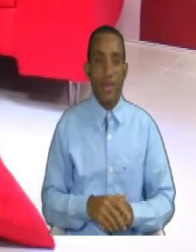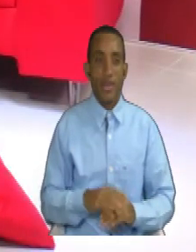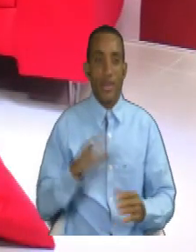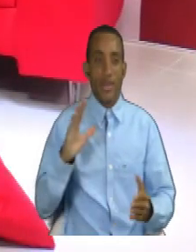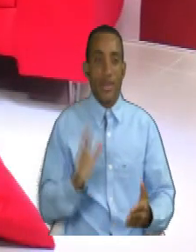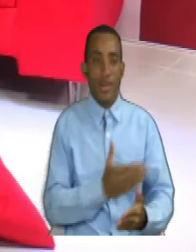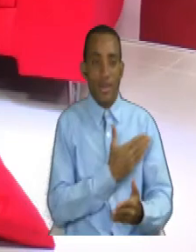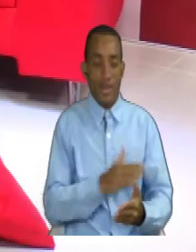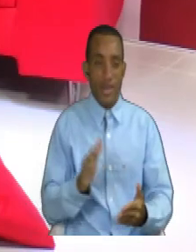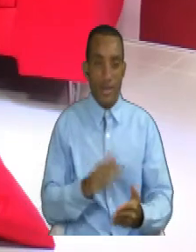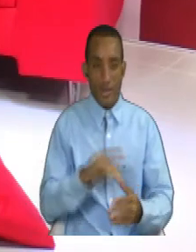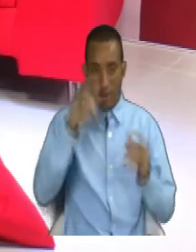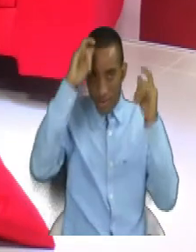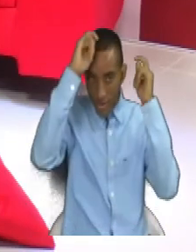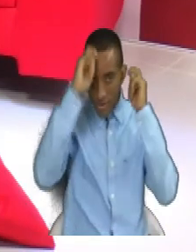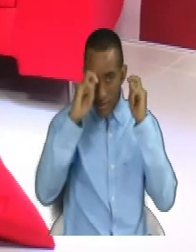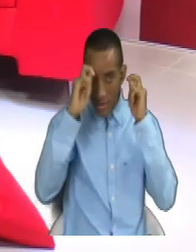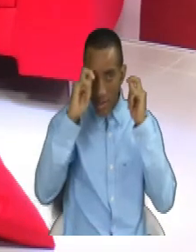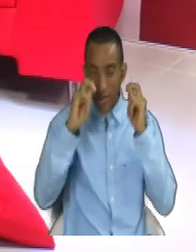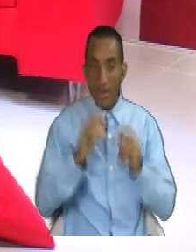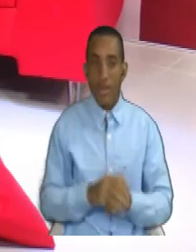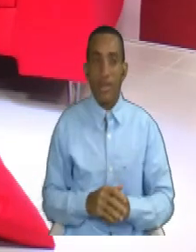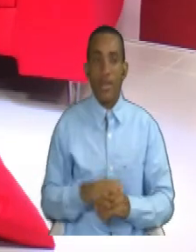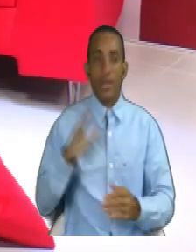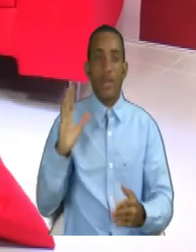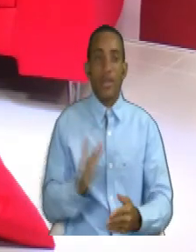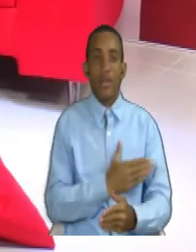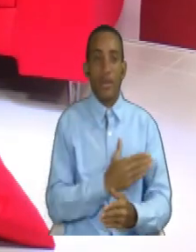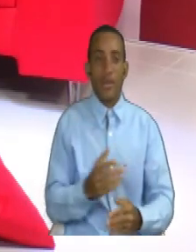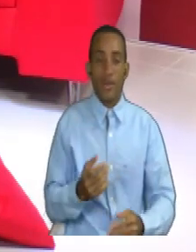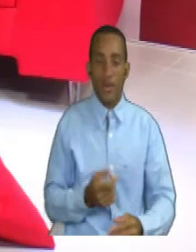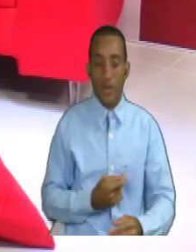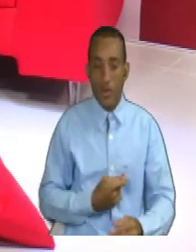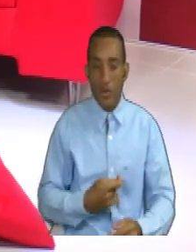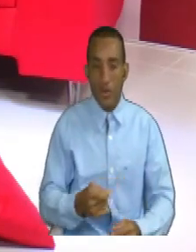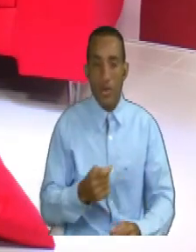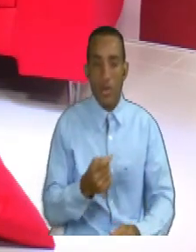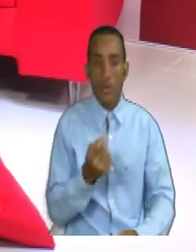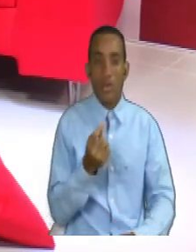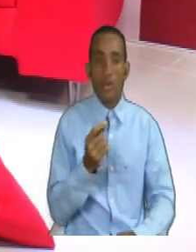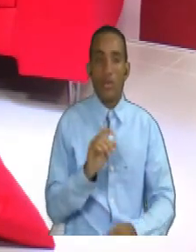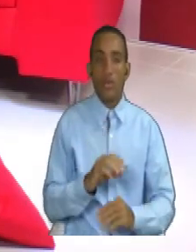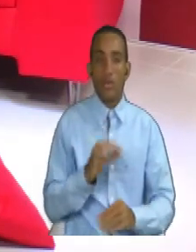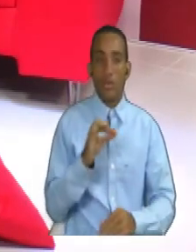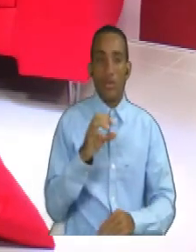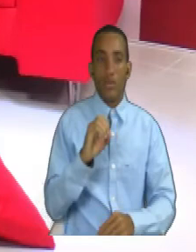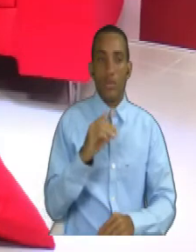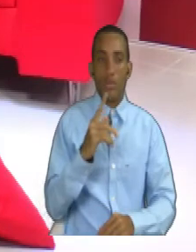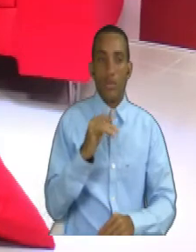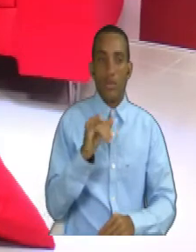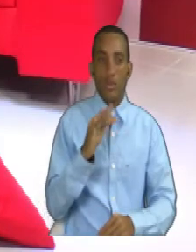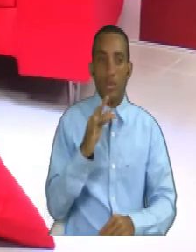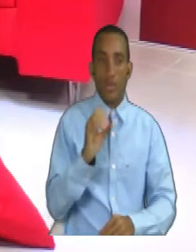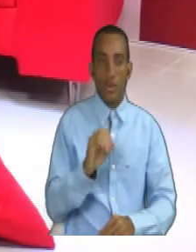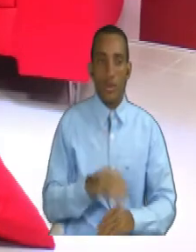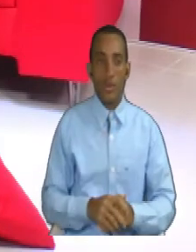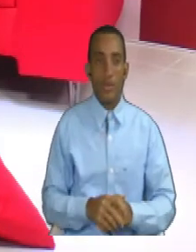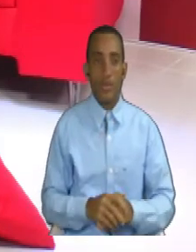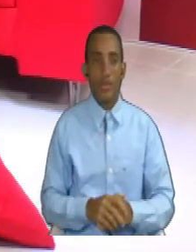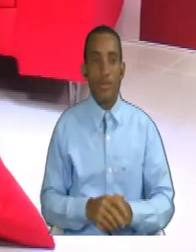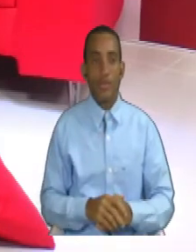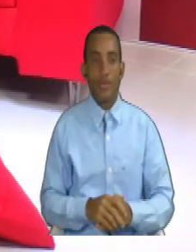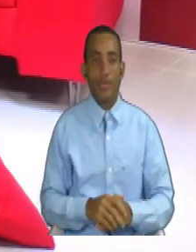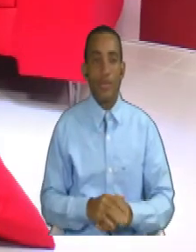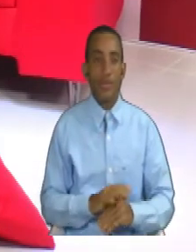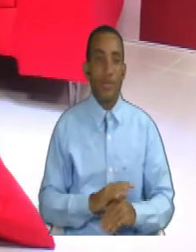la cachucha con que estamos promocionando la canción. Falta poquito, Dairo Restrepo. ¿Vio? Traje acá. ¿Vio? Sí. A mí no me sale para nada con